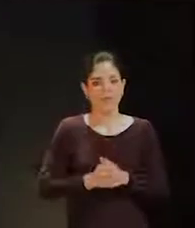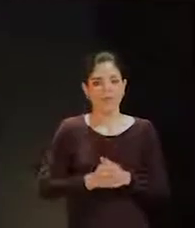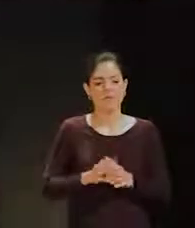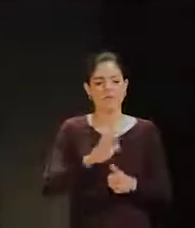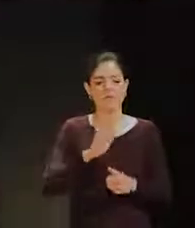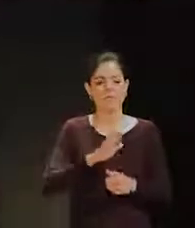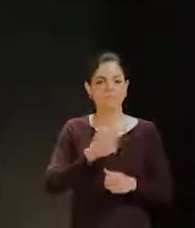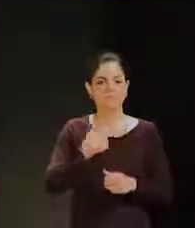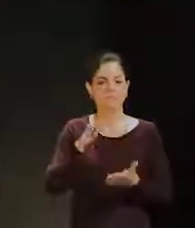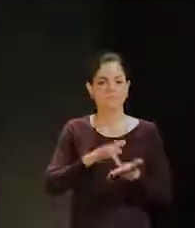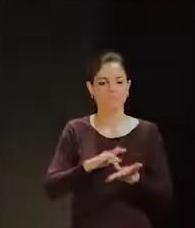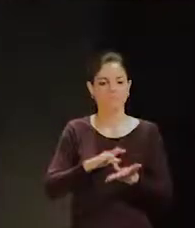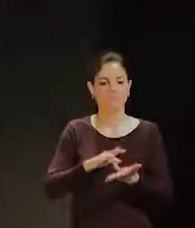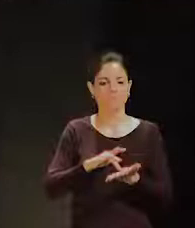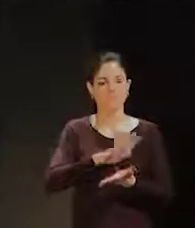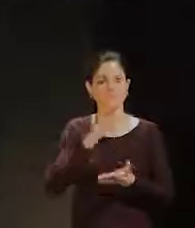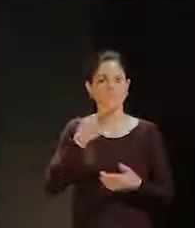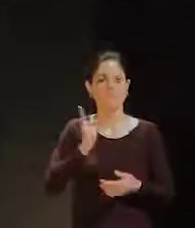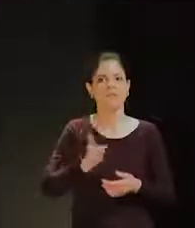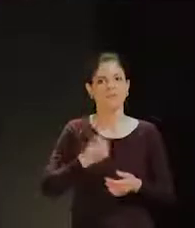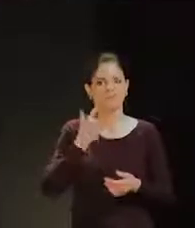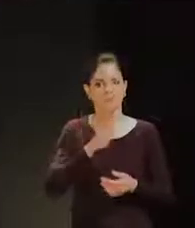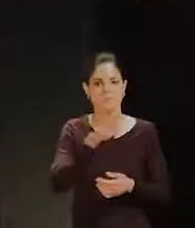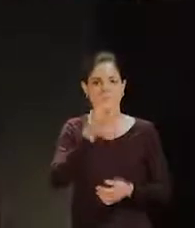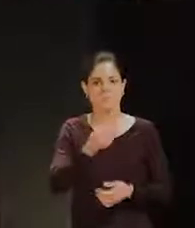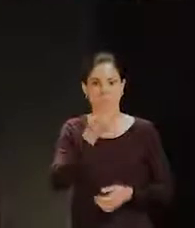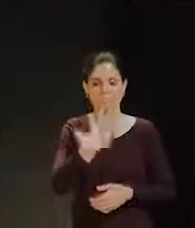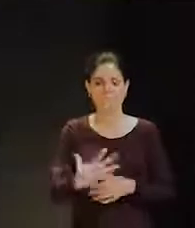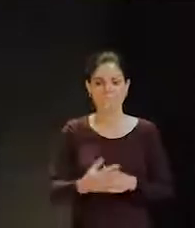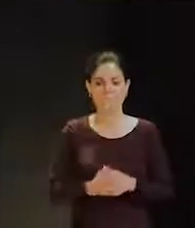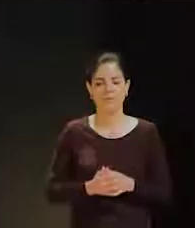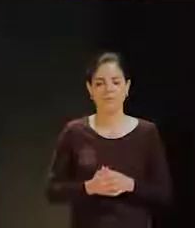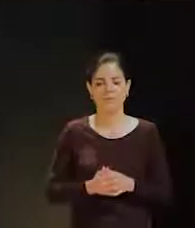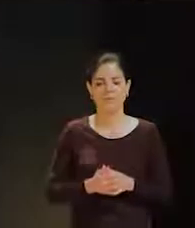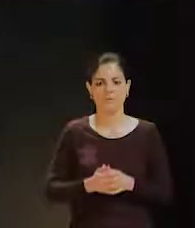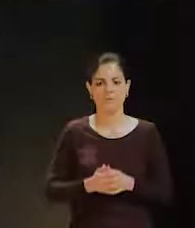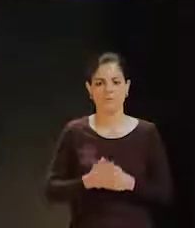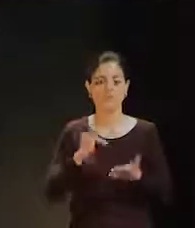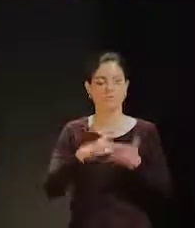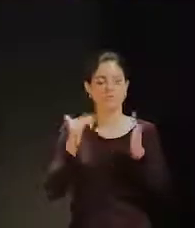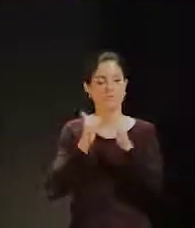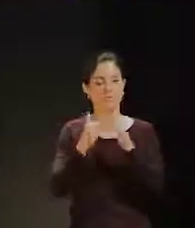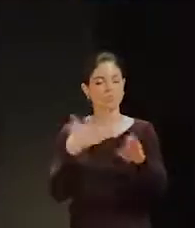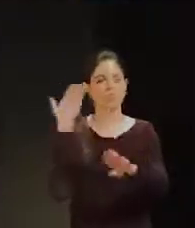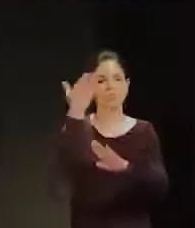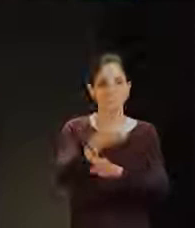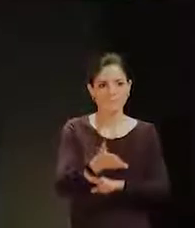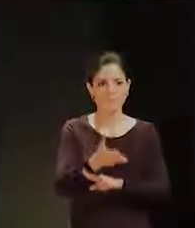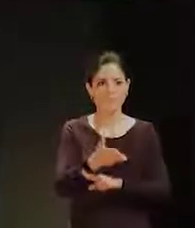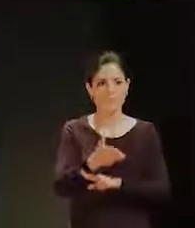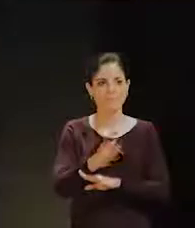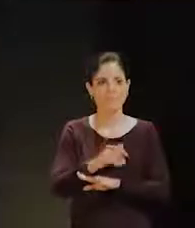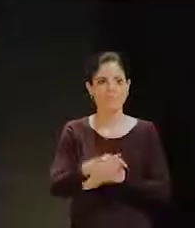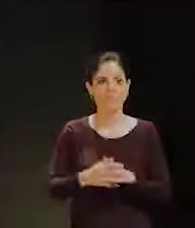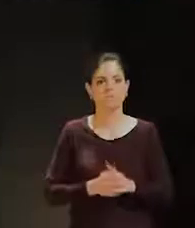Le apareció, nos apareció, puso la dirección en el programa de mano. Entonces nos amanecimos en su casa, mi mamá nos dijo que no.